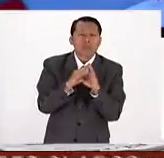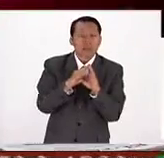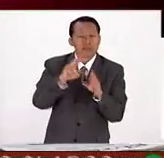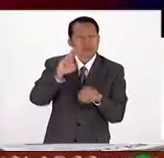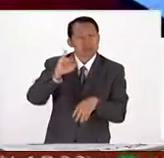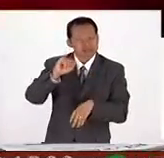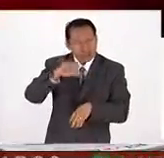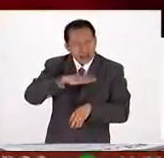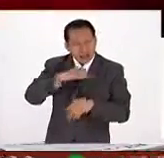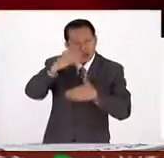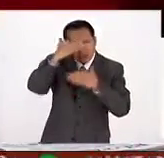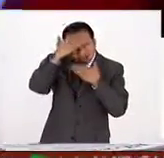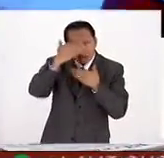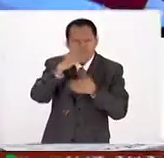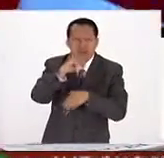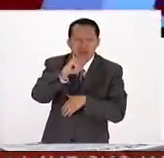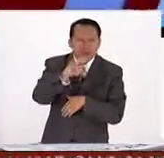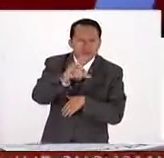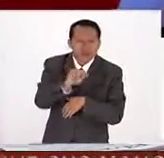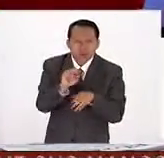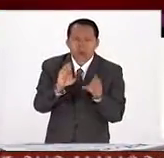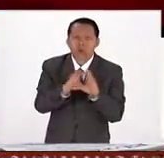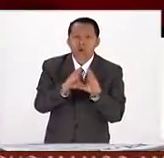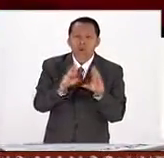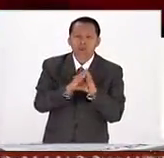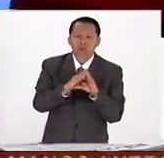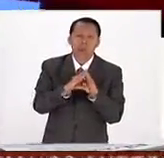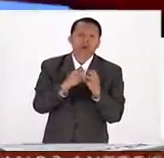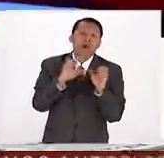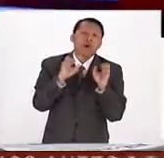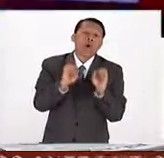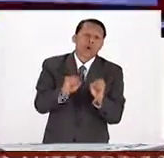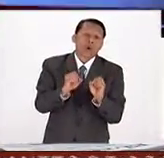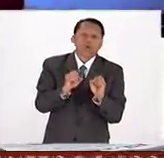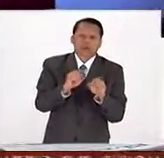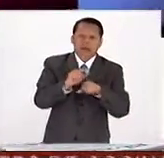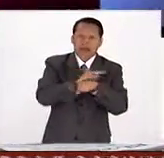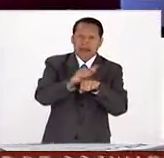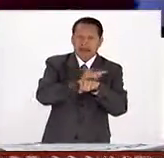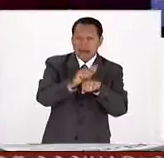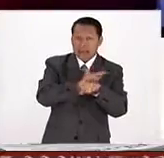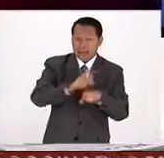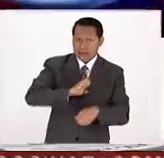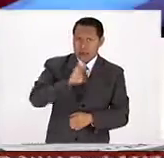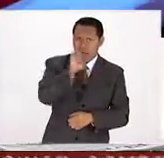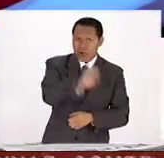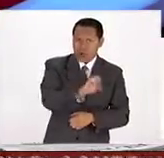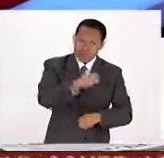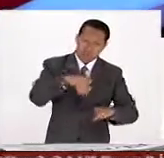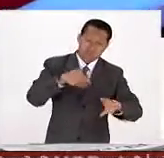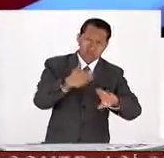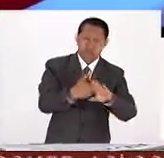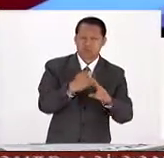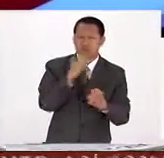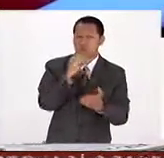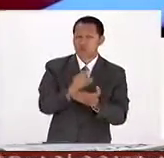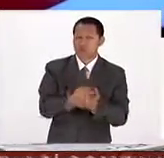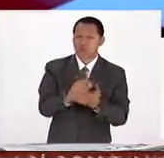¿Qué indicios están moviendo las tendencias? Si fue un ataque homófobo o ya tiene que ver